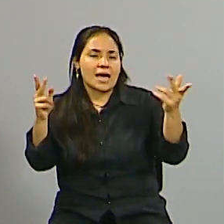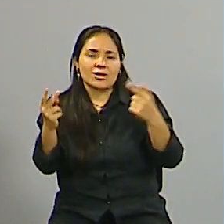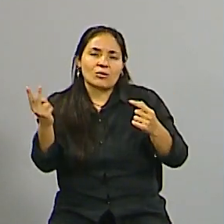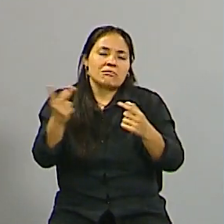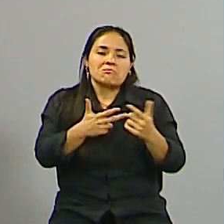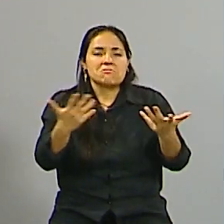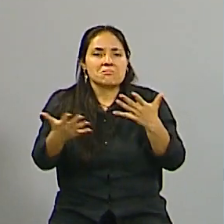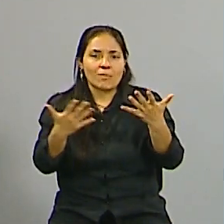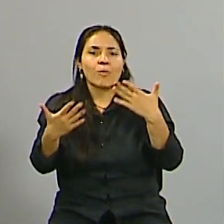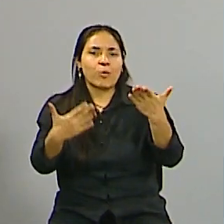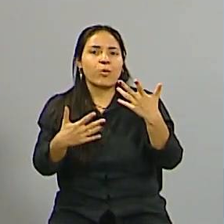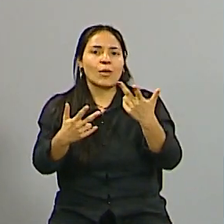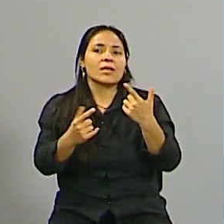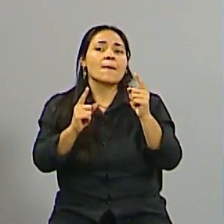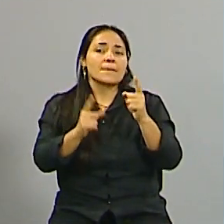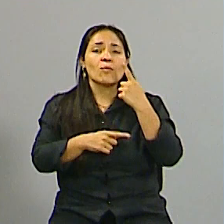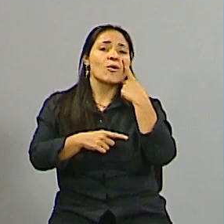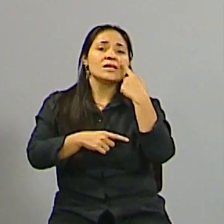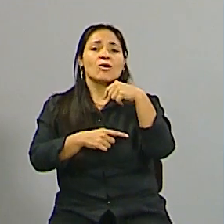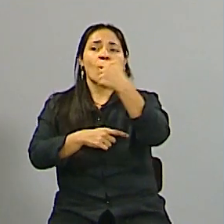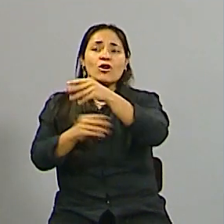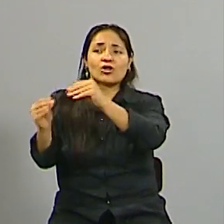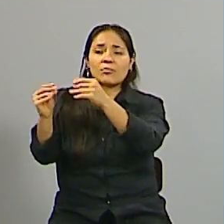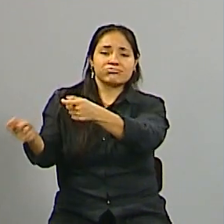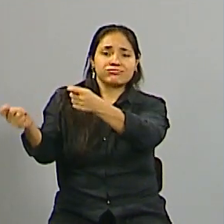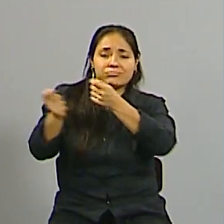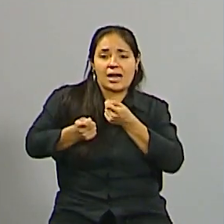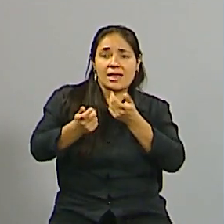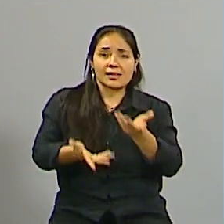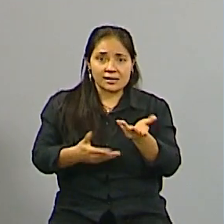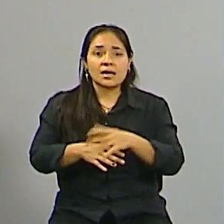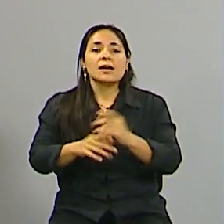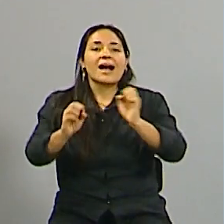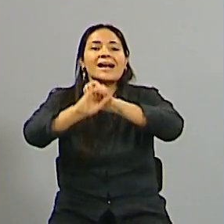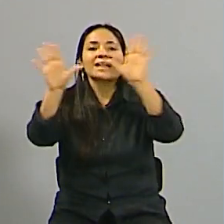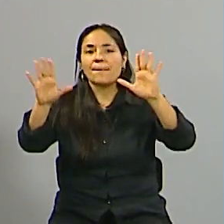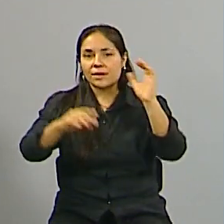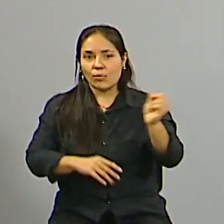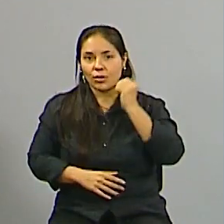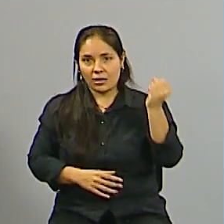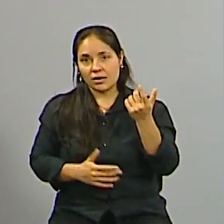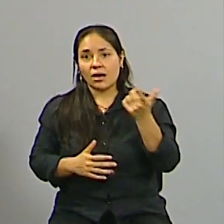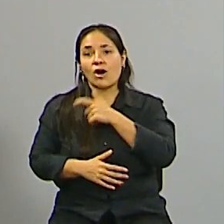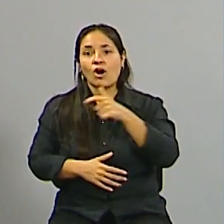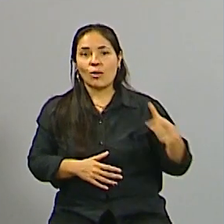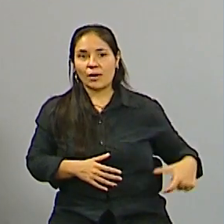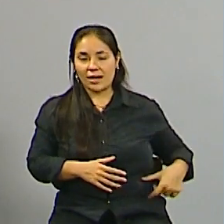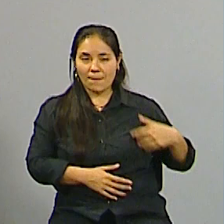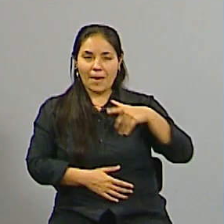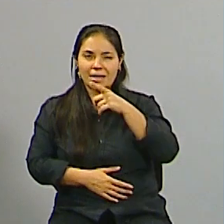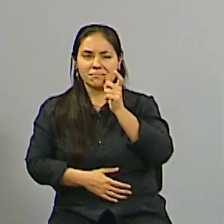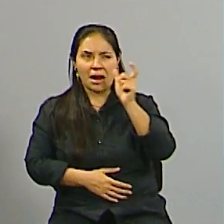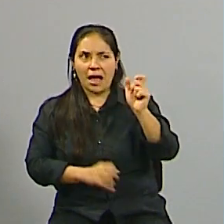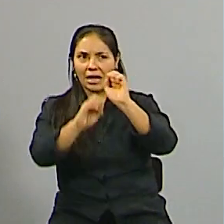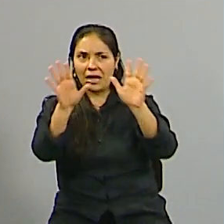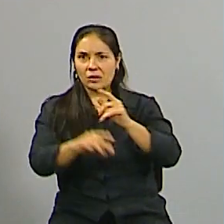los mismos software que tienen los municipios vecinos, pero transparencia. Y bueno, cuando decimos esa palabra, los actuales gobernantes de turno me parece que no les gusta y es